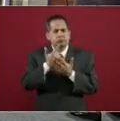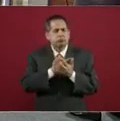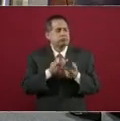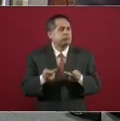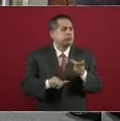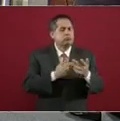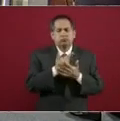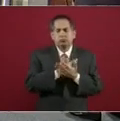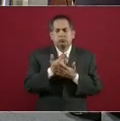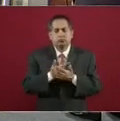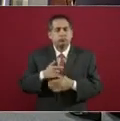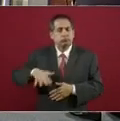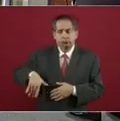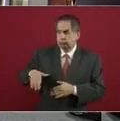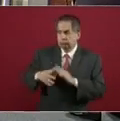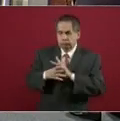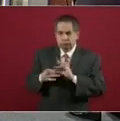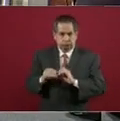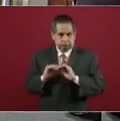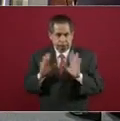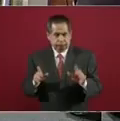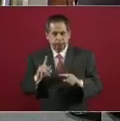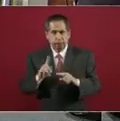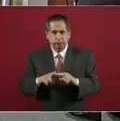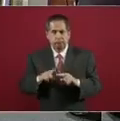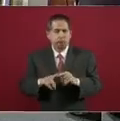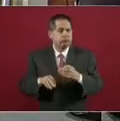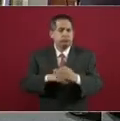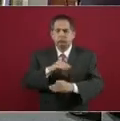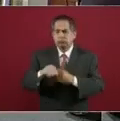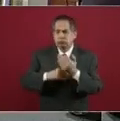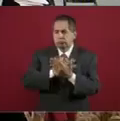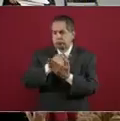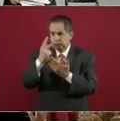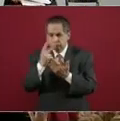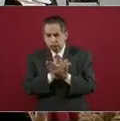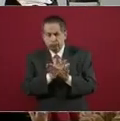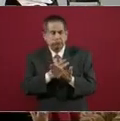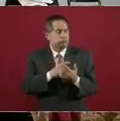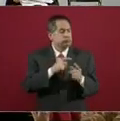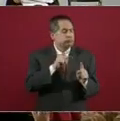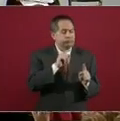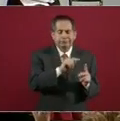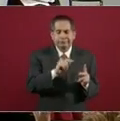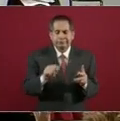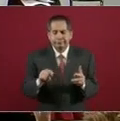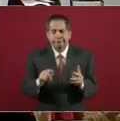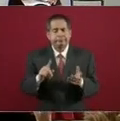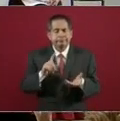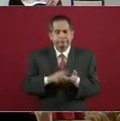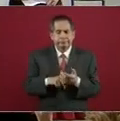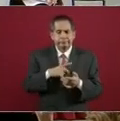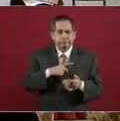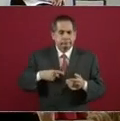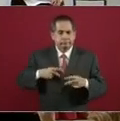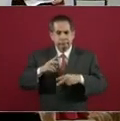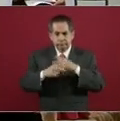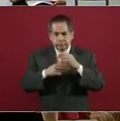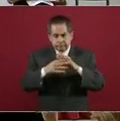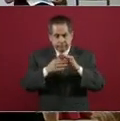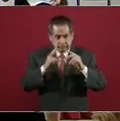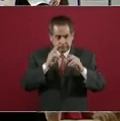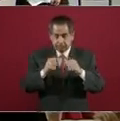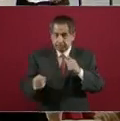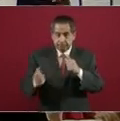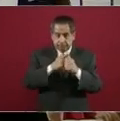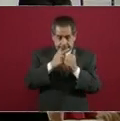Como ya explicó el presidente en general todos los programas eh tiene que ser verificados antes